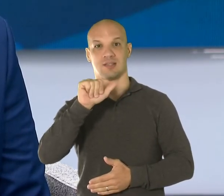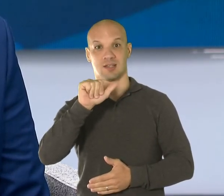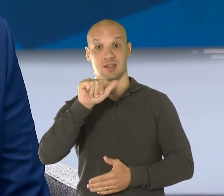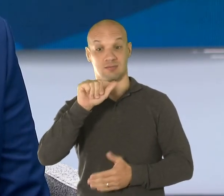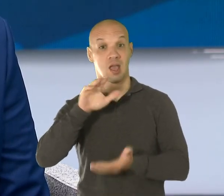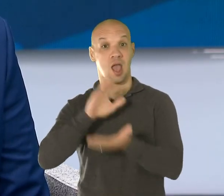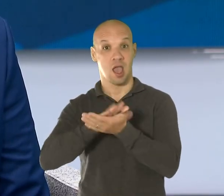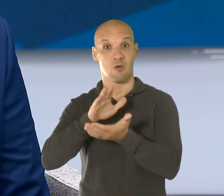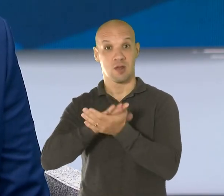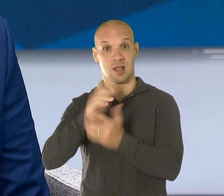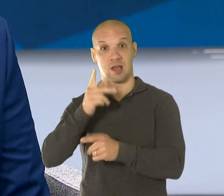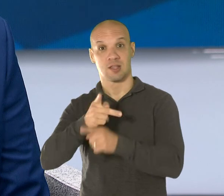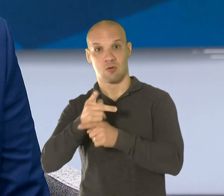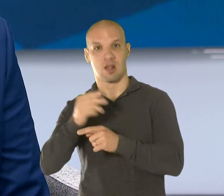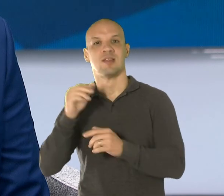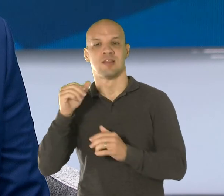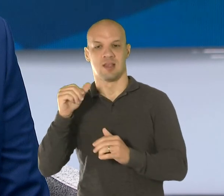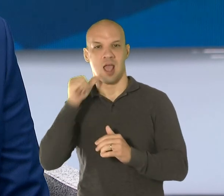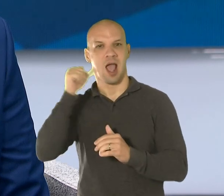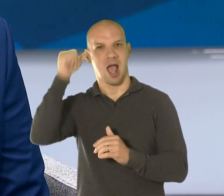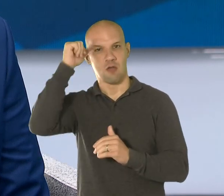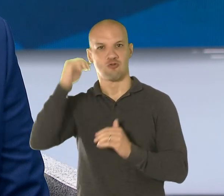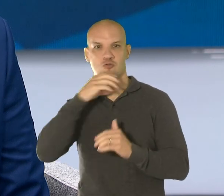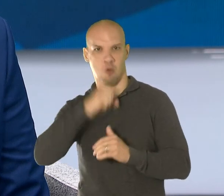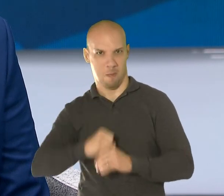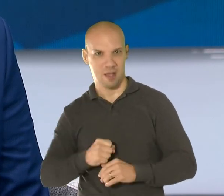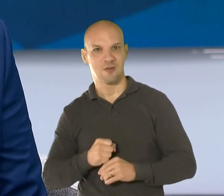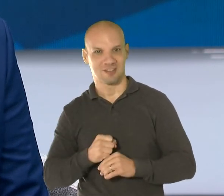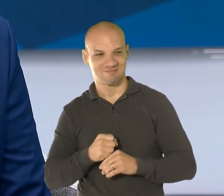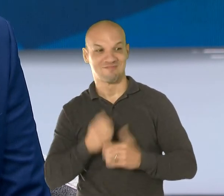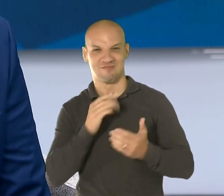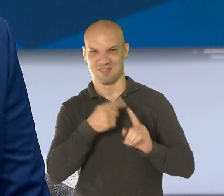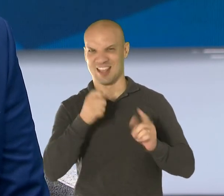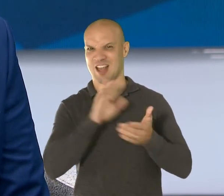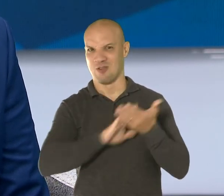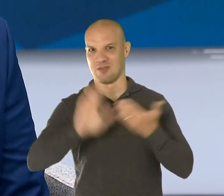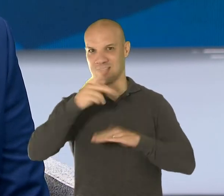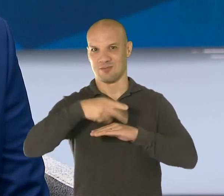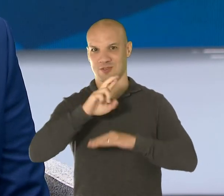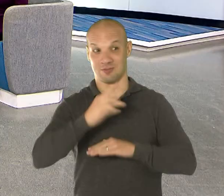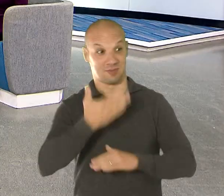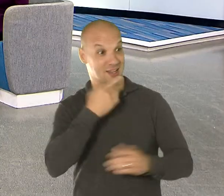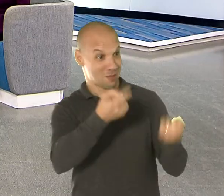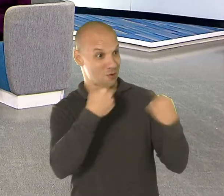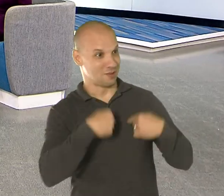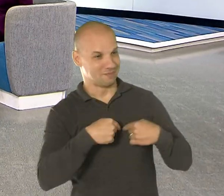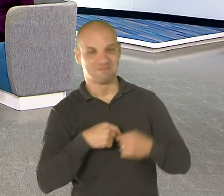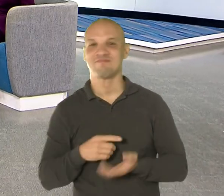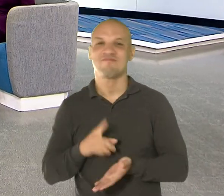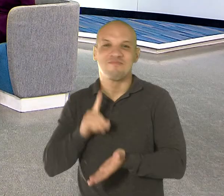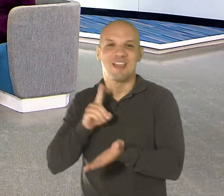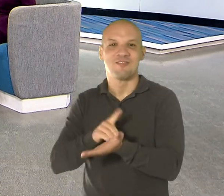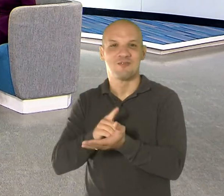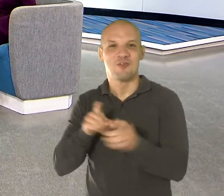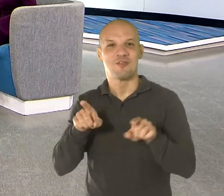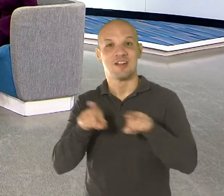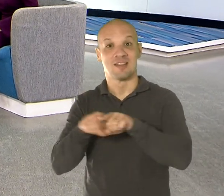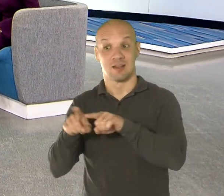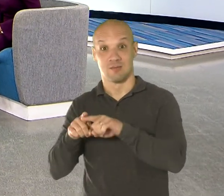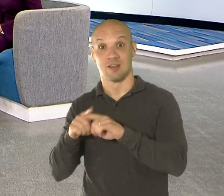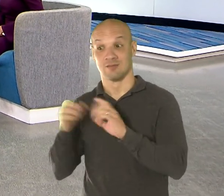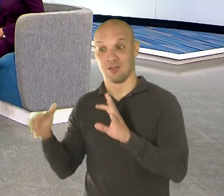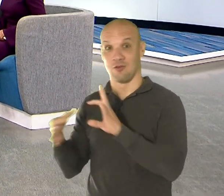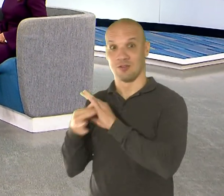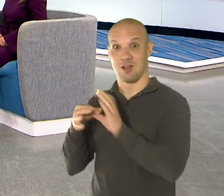de Adultos Mayores de la Pontificia Universidad Católica de Puerto Rico. Gracias por estar con nosotros, un gusto, doctor. Mayra. Gracias. Y el doctor también nos ha conectado vía